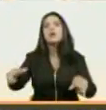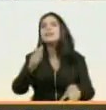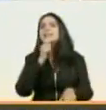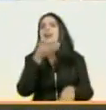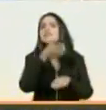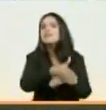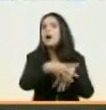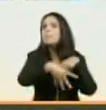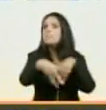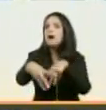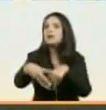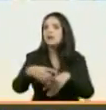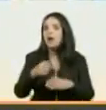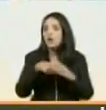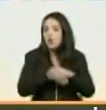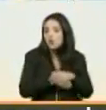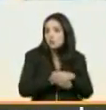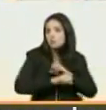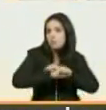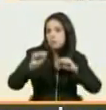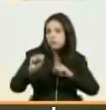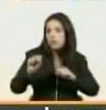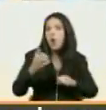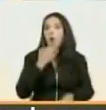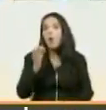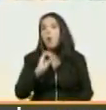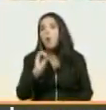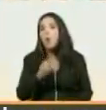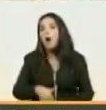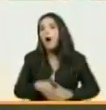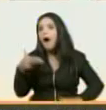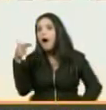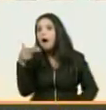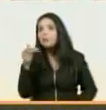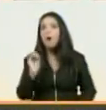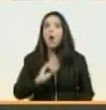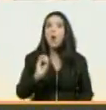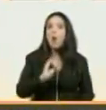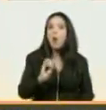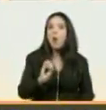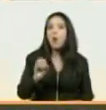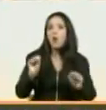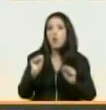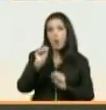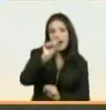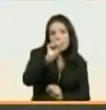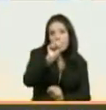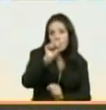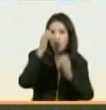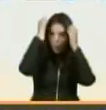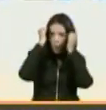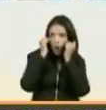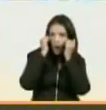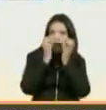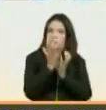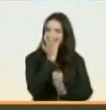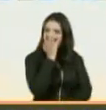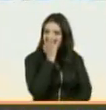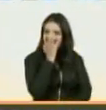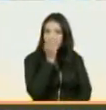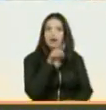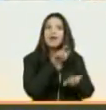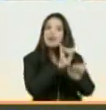con bombas molotov, con artefactos explosivos, con armas, con escudos, con cascos, con máscaras antigás? Ya